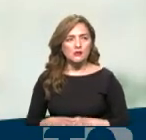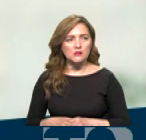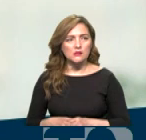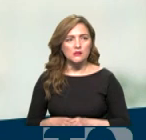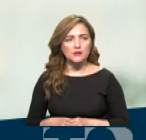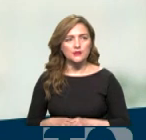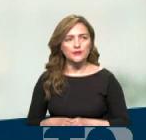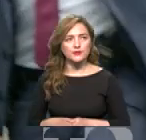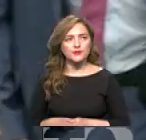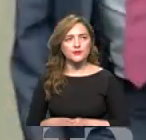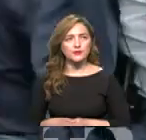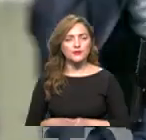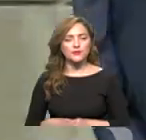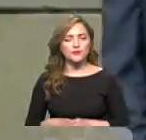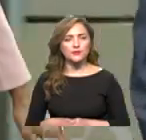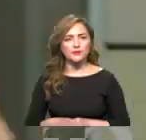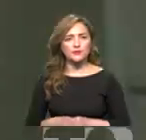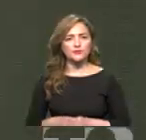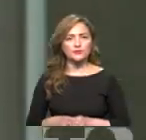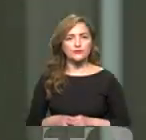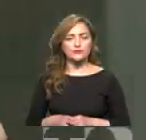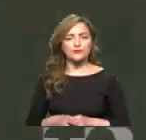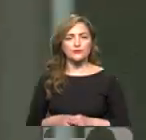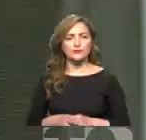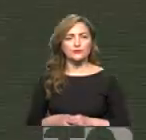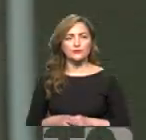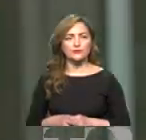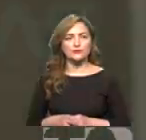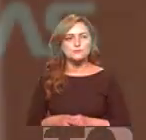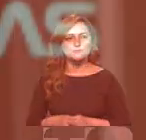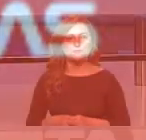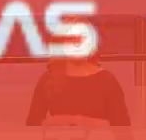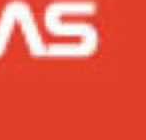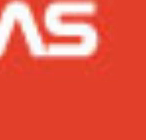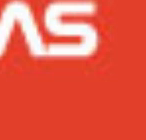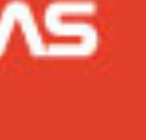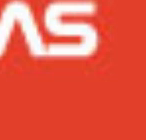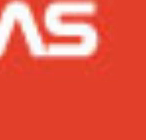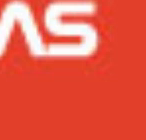Norberto Odebrecht. En Quito, Daniela Valencia, 24 horas.